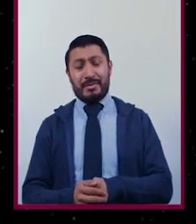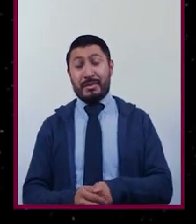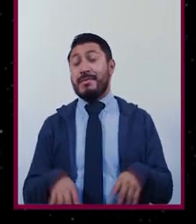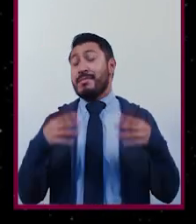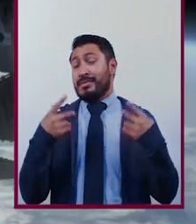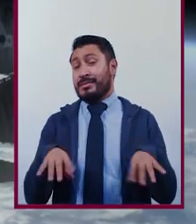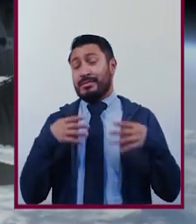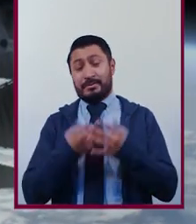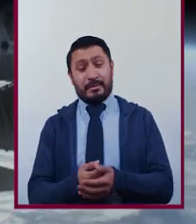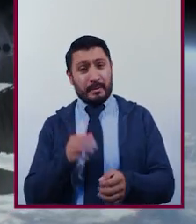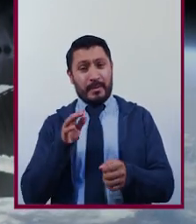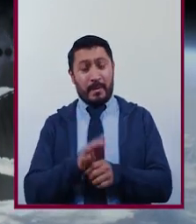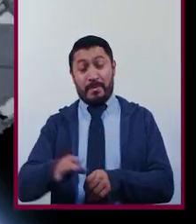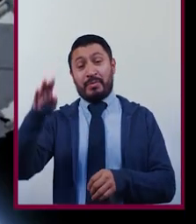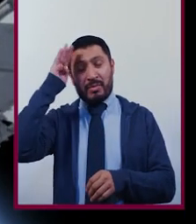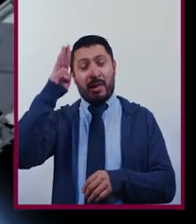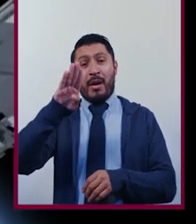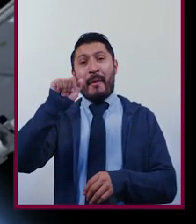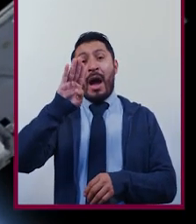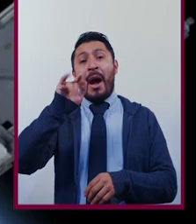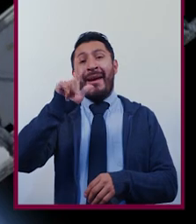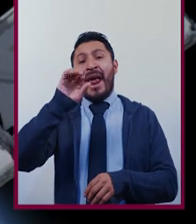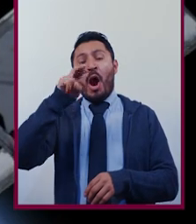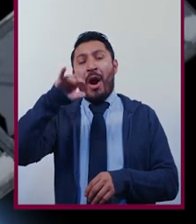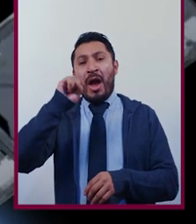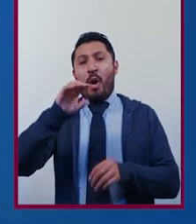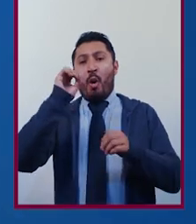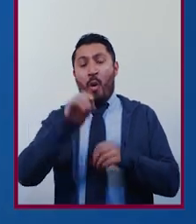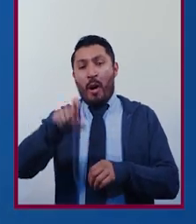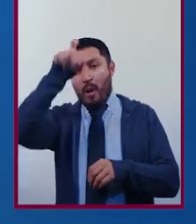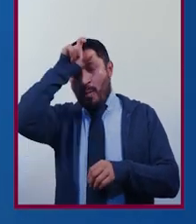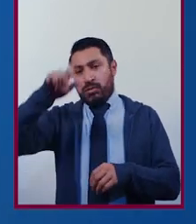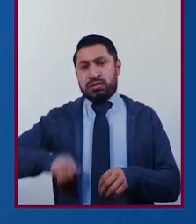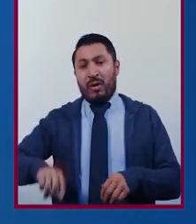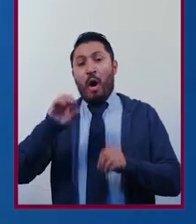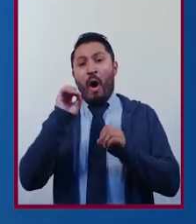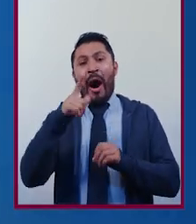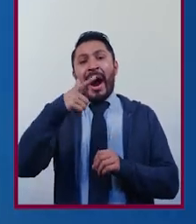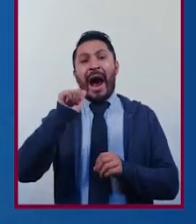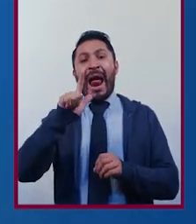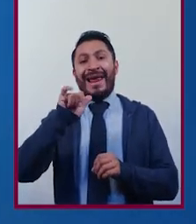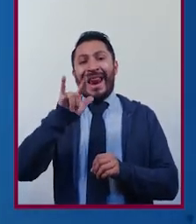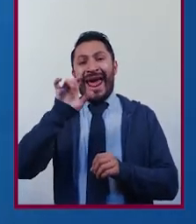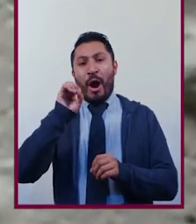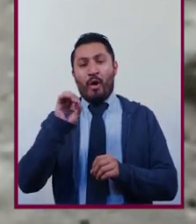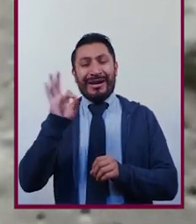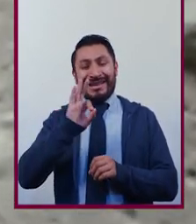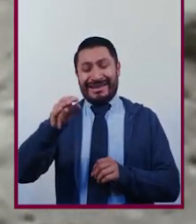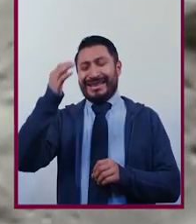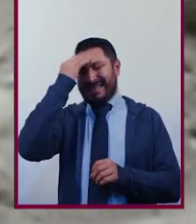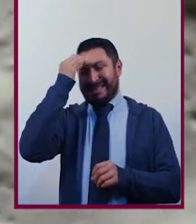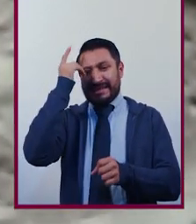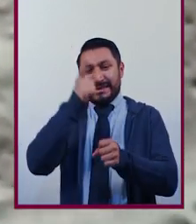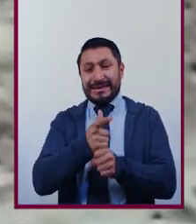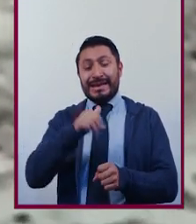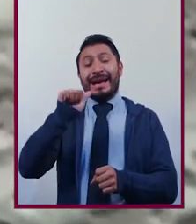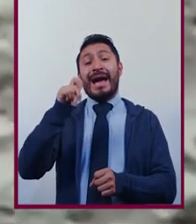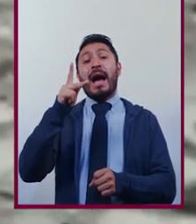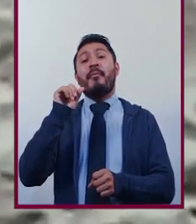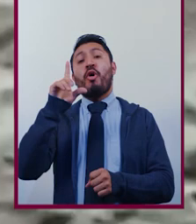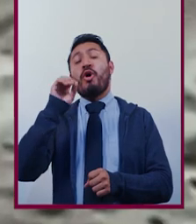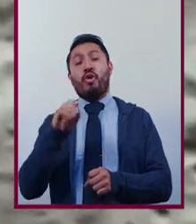Ah, lo que pensarían los babilonios, o los egipcios, o el mismo Galileo, si pudieran enterarse de que el Apolo